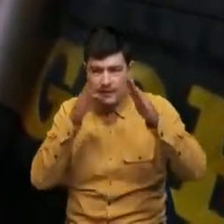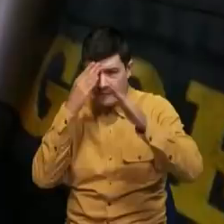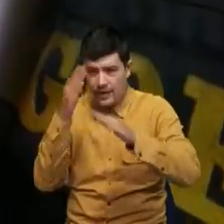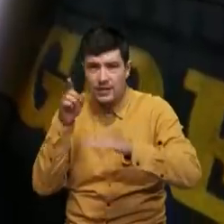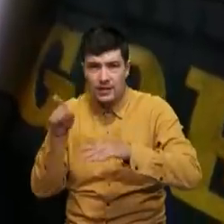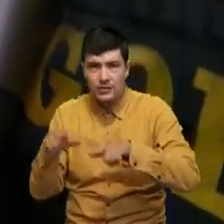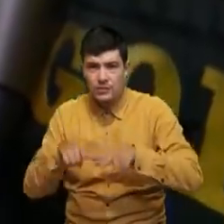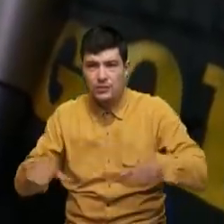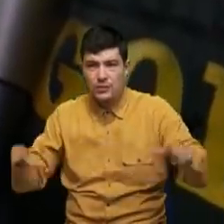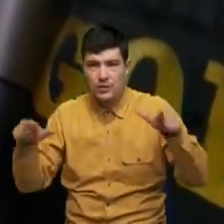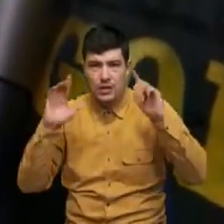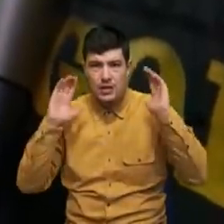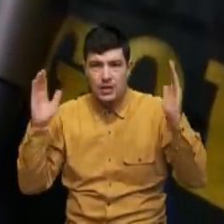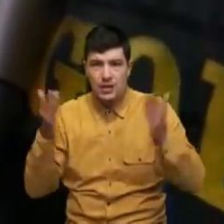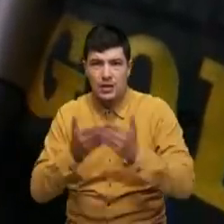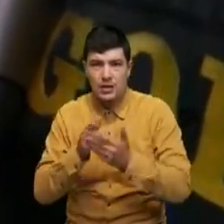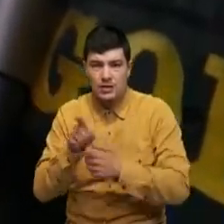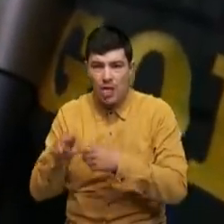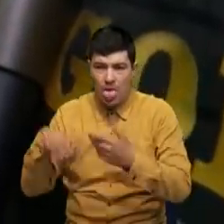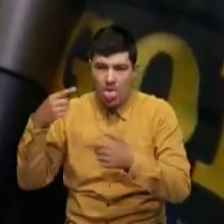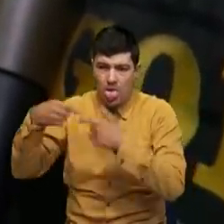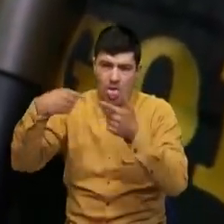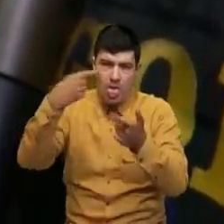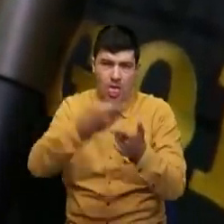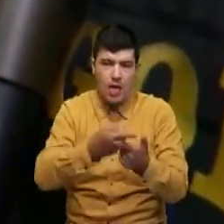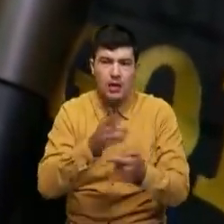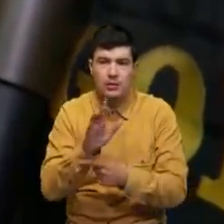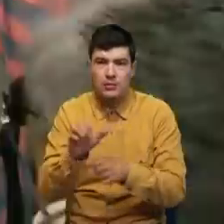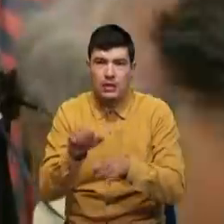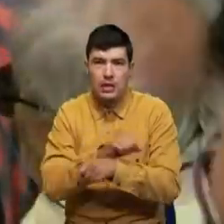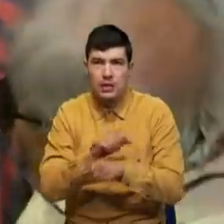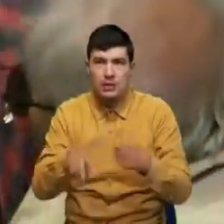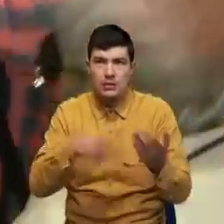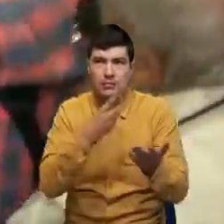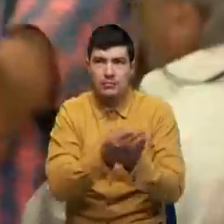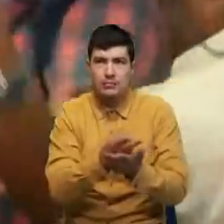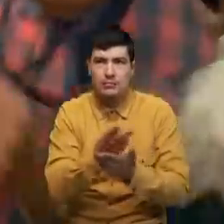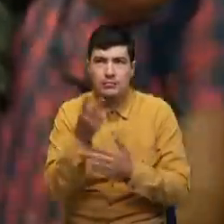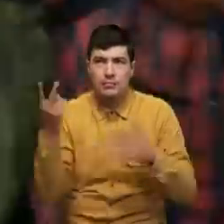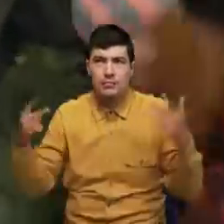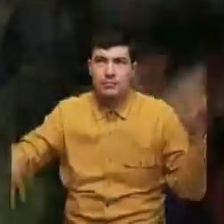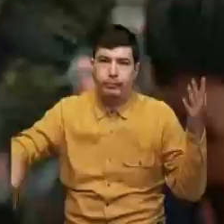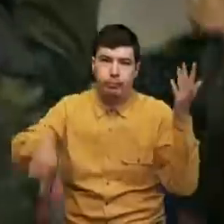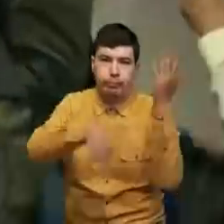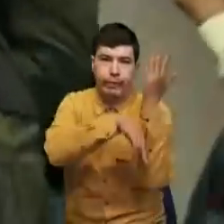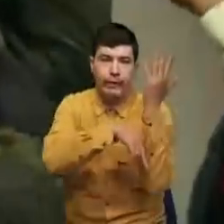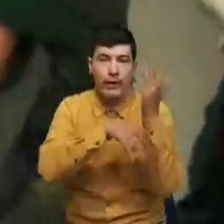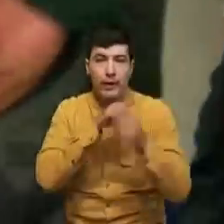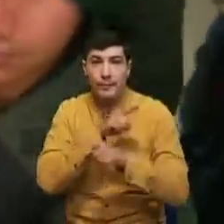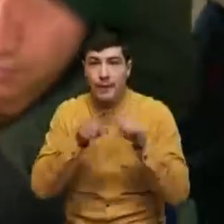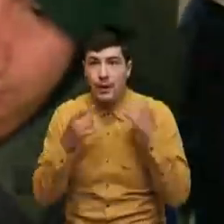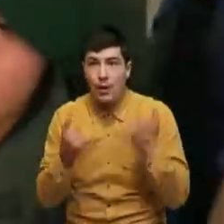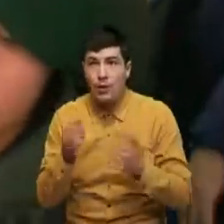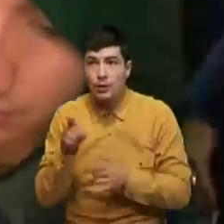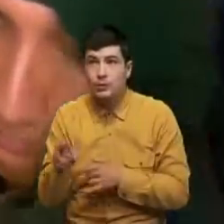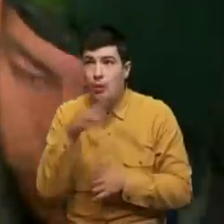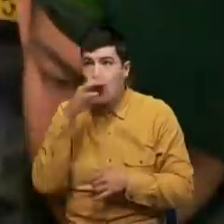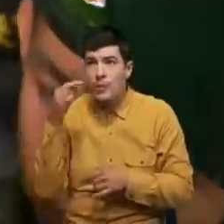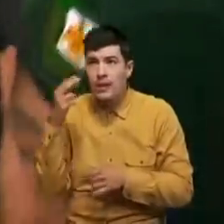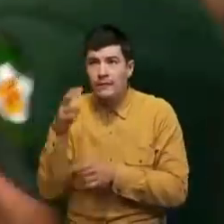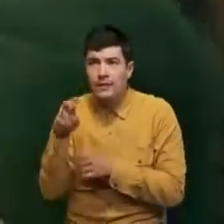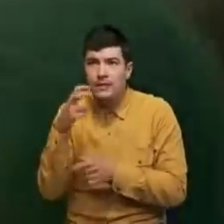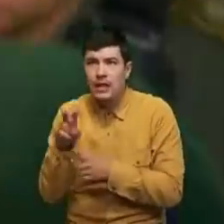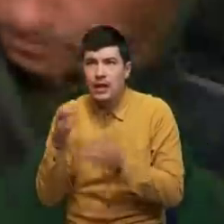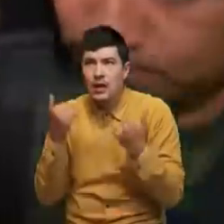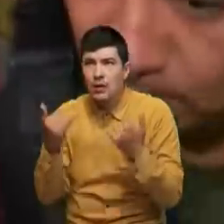al estadio. Voló con una camioneta de alta gama, quedó contra un árbol. A Juan Guillermo, hoy la Fiscalía le imputó